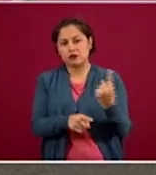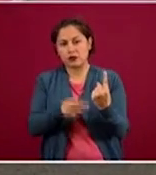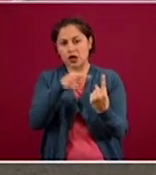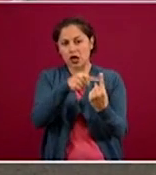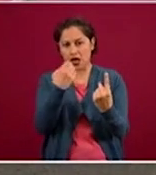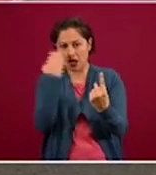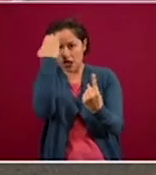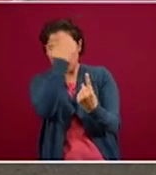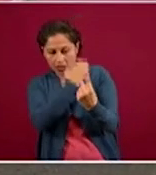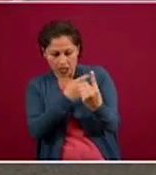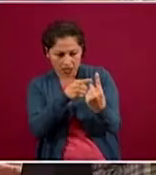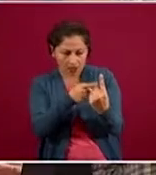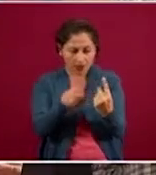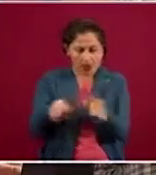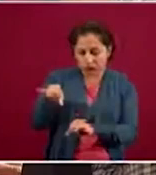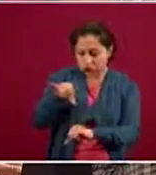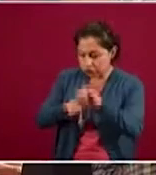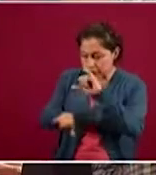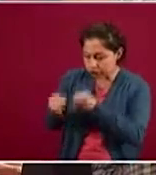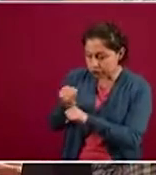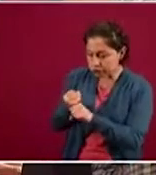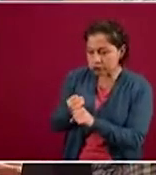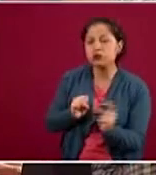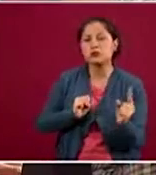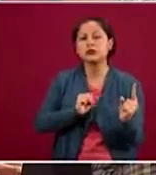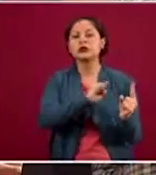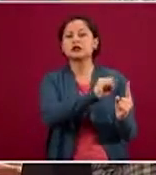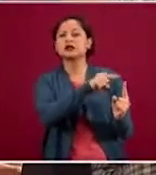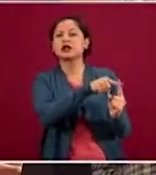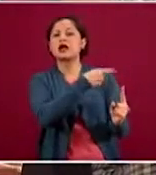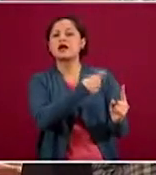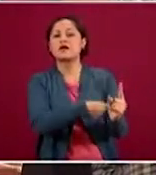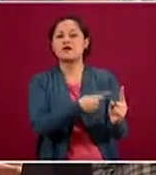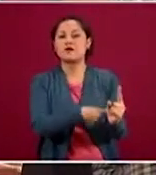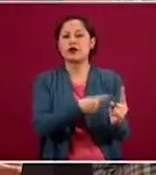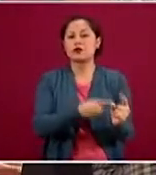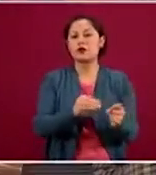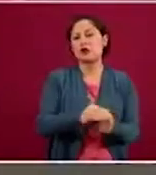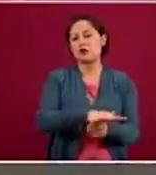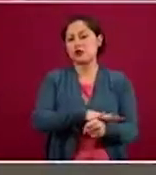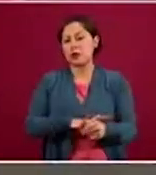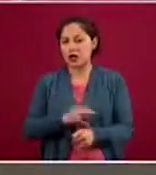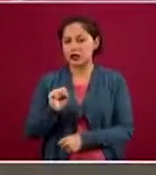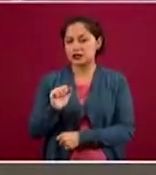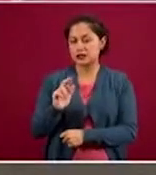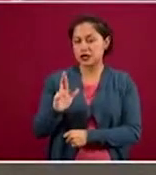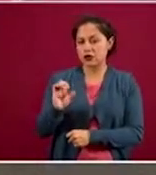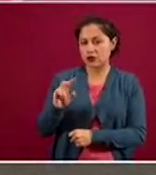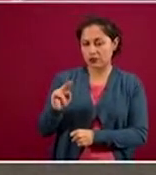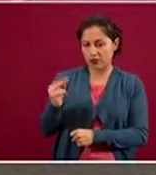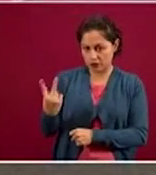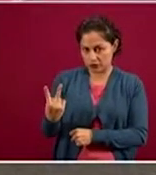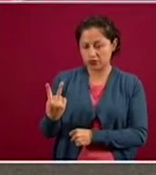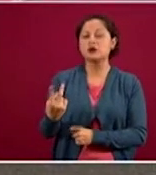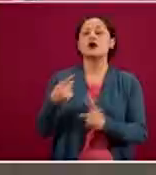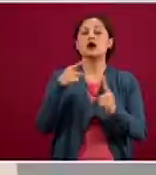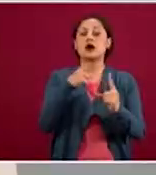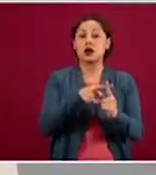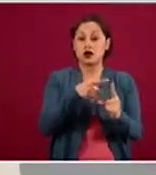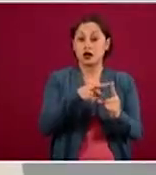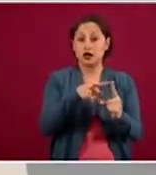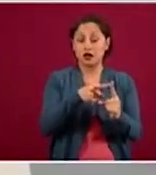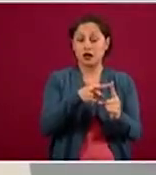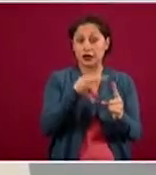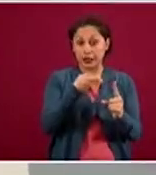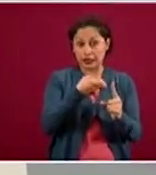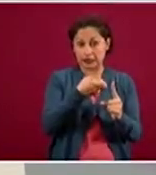y se identifica que son positivas al coronavirus SARS-CoV-2. Es muy esperable que a lo largo de la epidemia este porcentaje